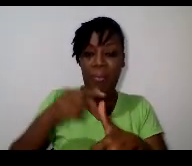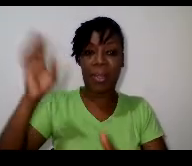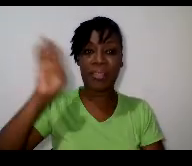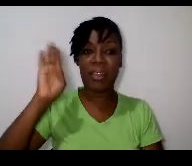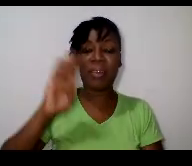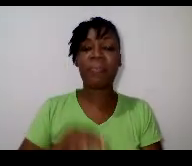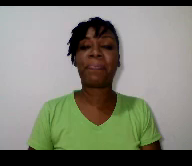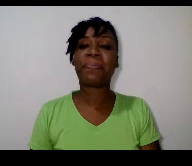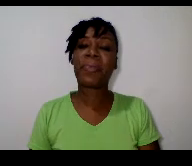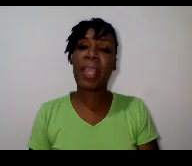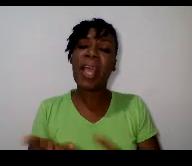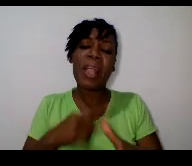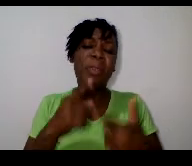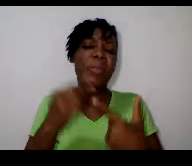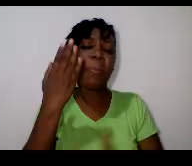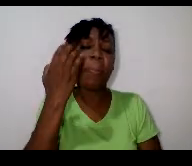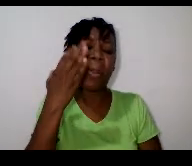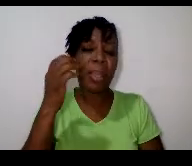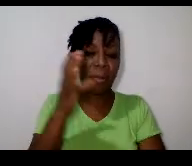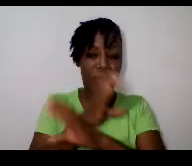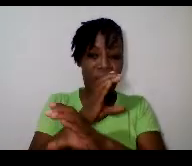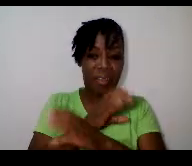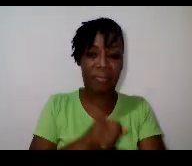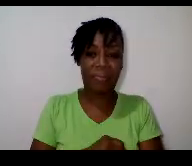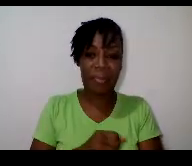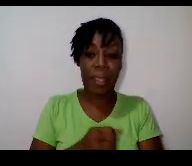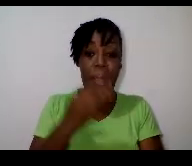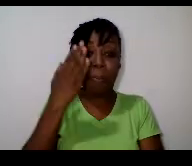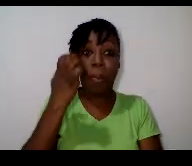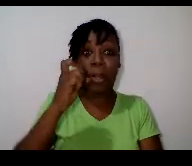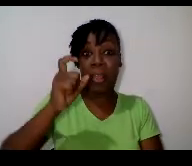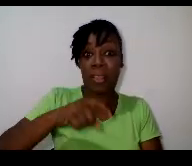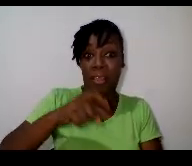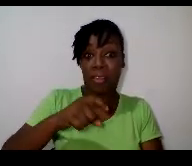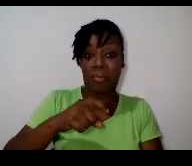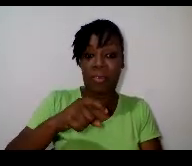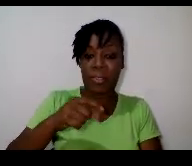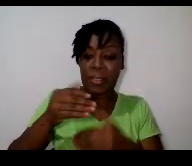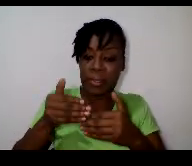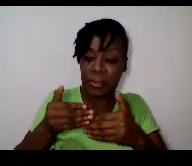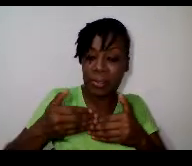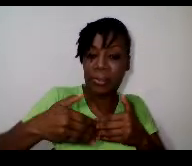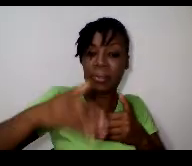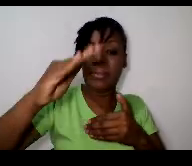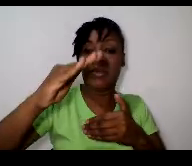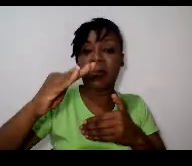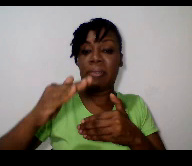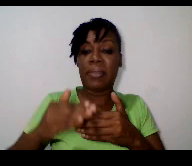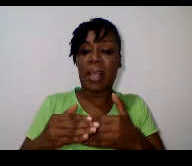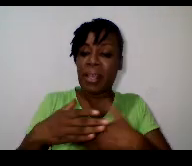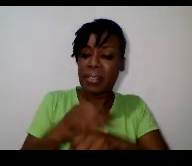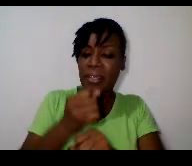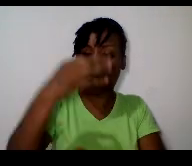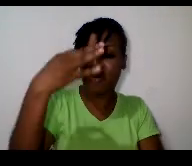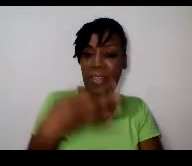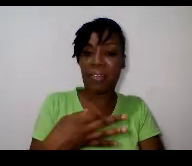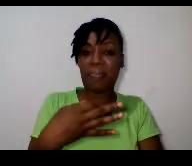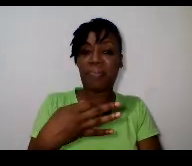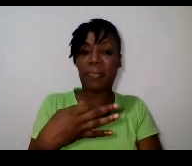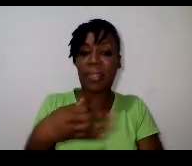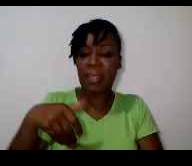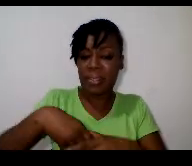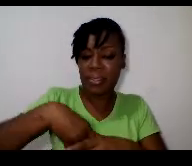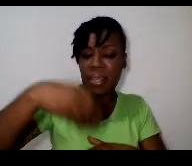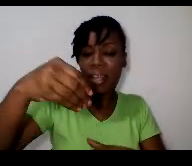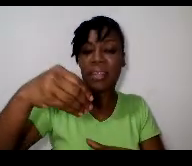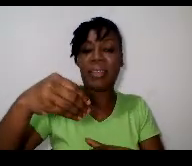entonces, ¿para qué cuidarlo? Primero, porque debemos de superar esta adversidad. Pero debemos de superarla bien, debemos de salir de ella fuerte,